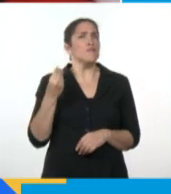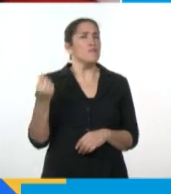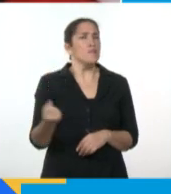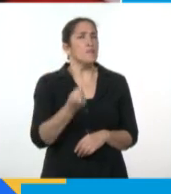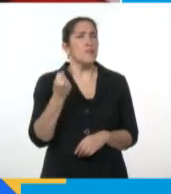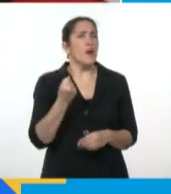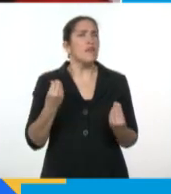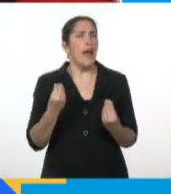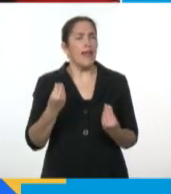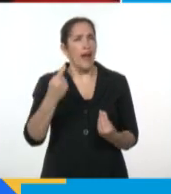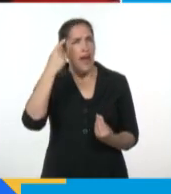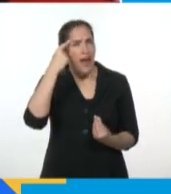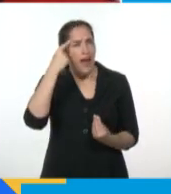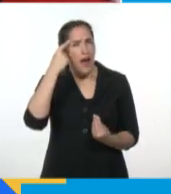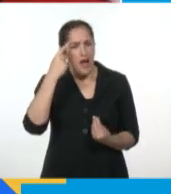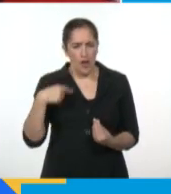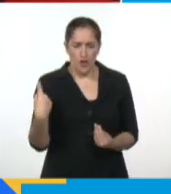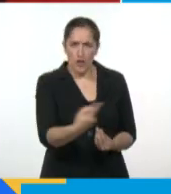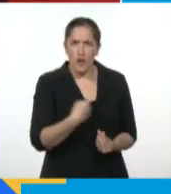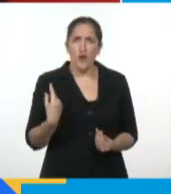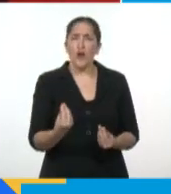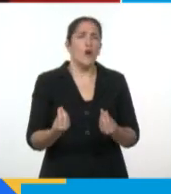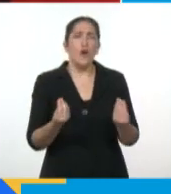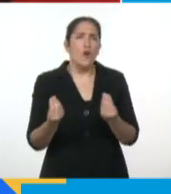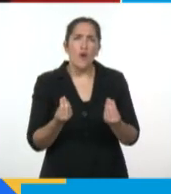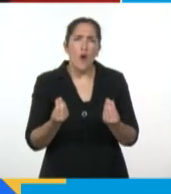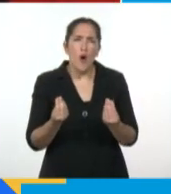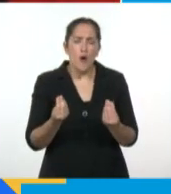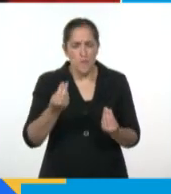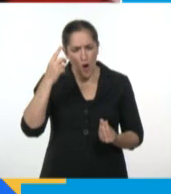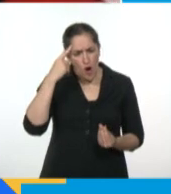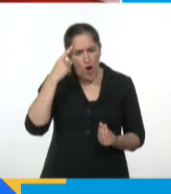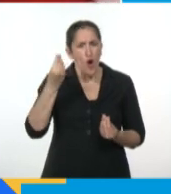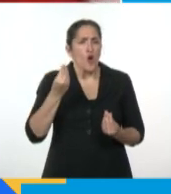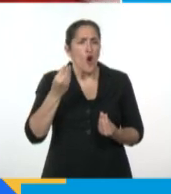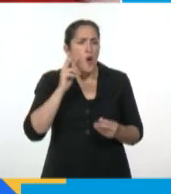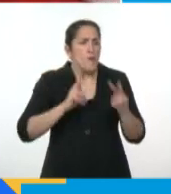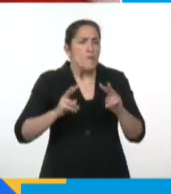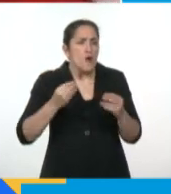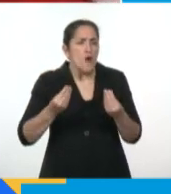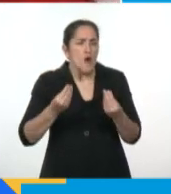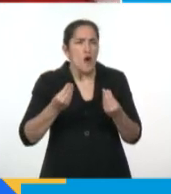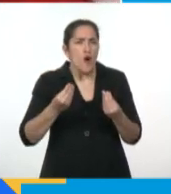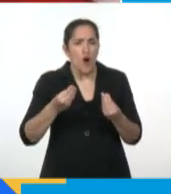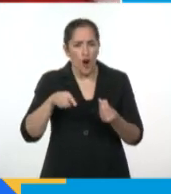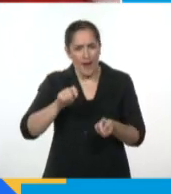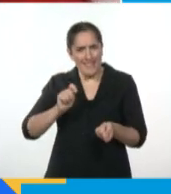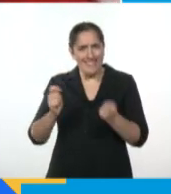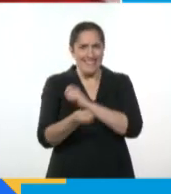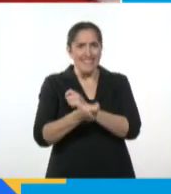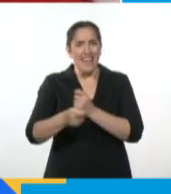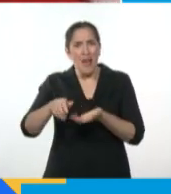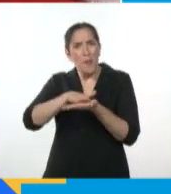es cómo nos disponemos a eliminar de base las